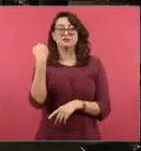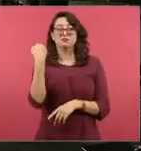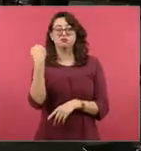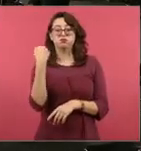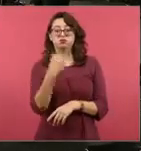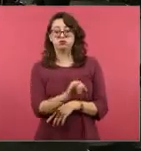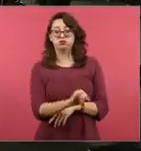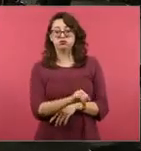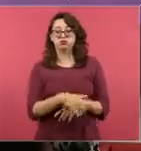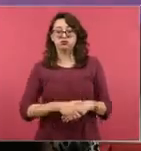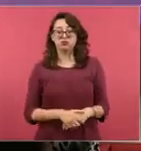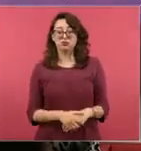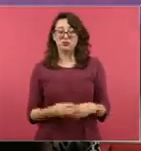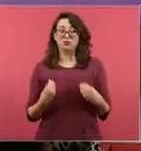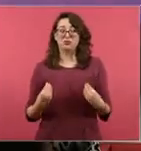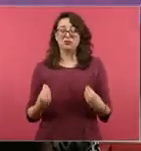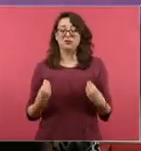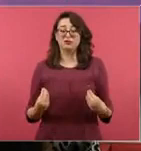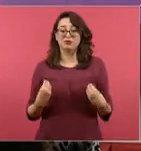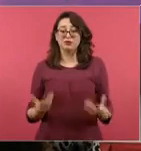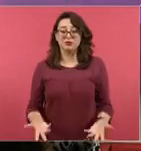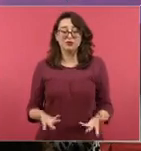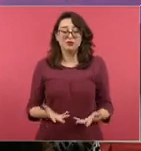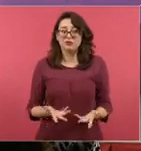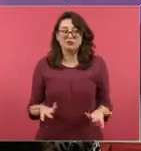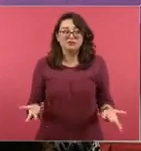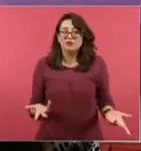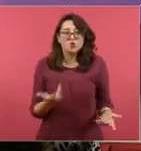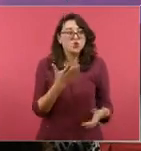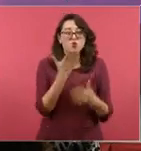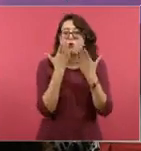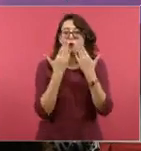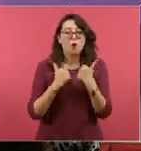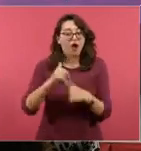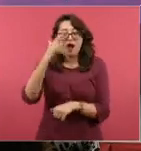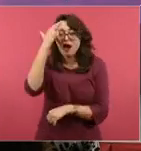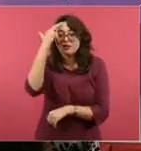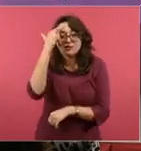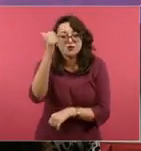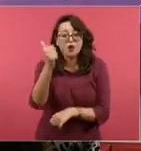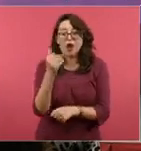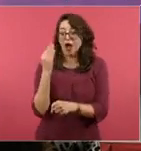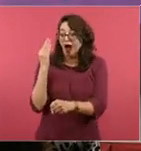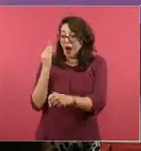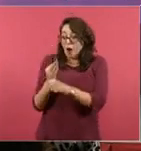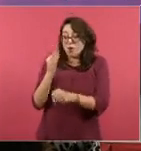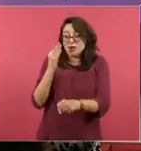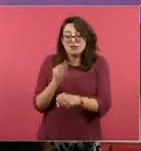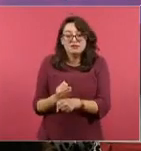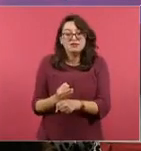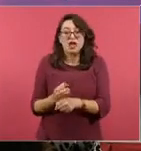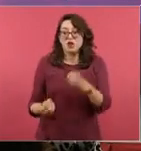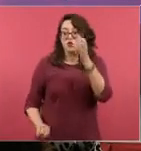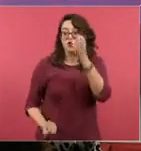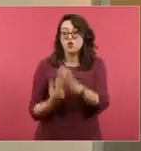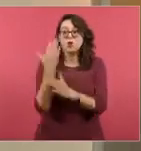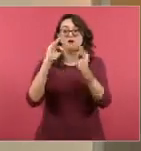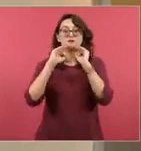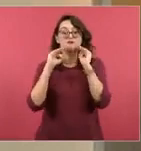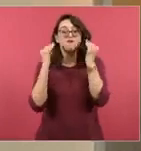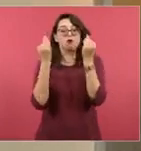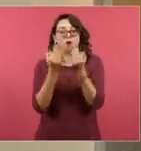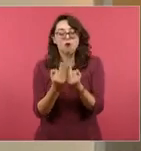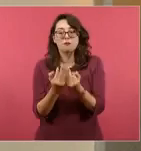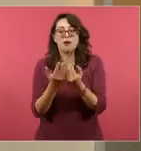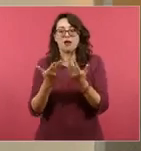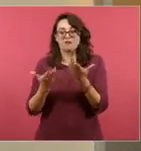hecho, el trabajo que se presenta en este momento va dirigido centralmente, en primera instancia, a